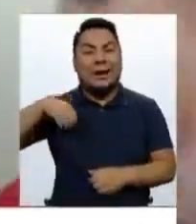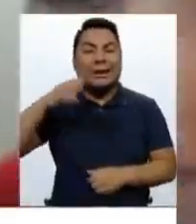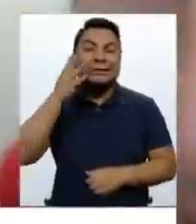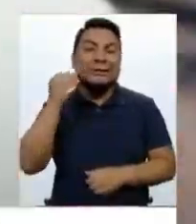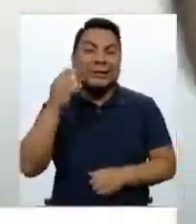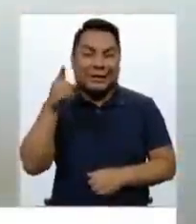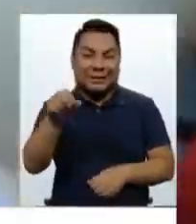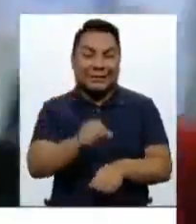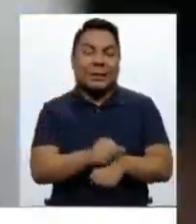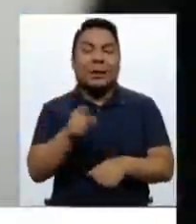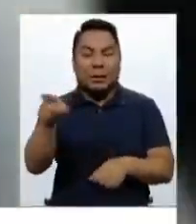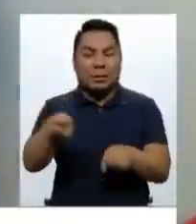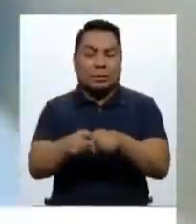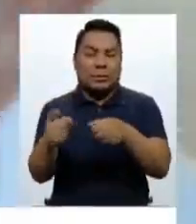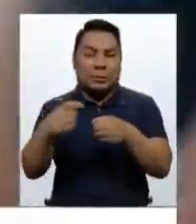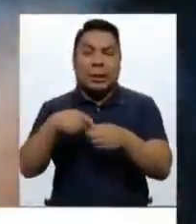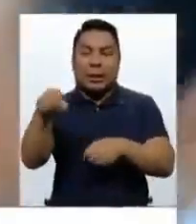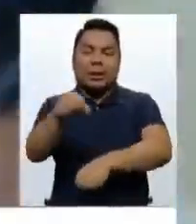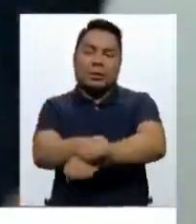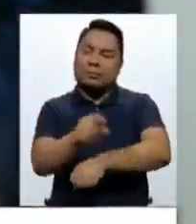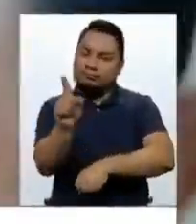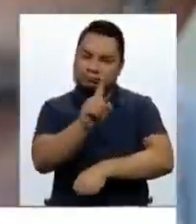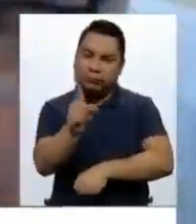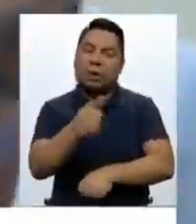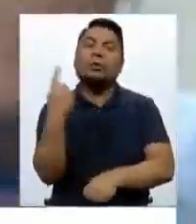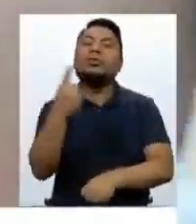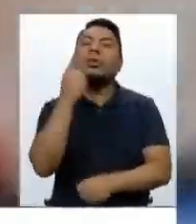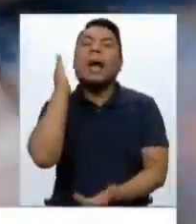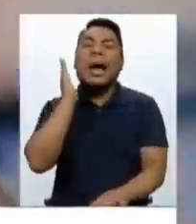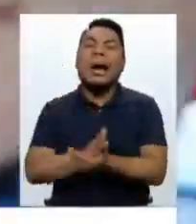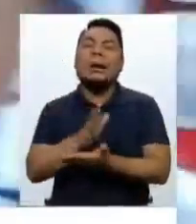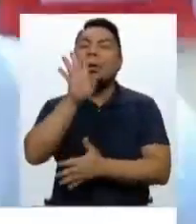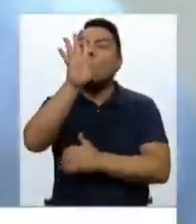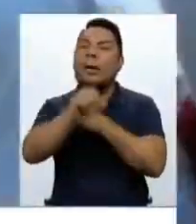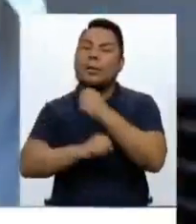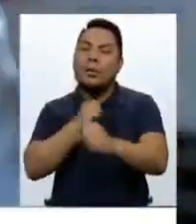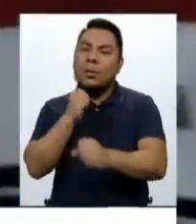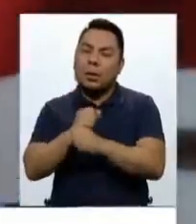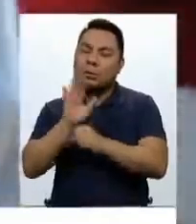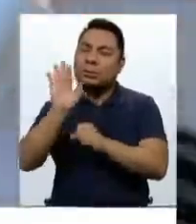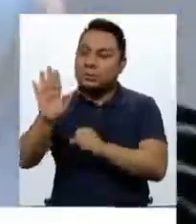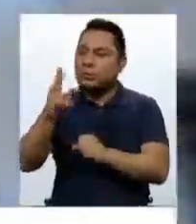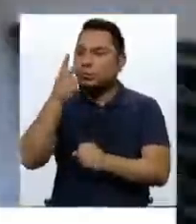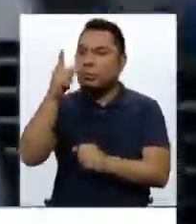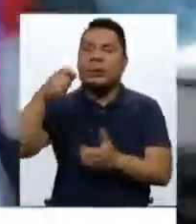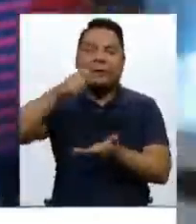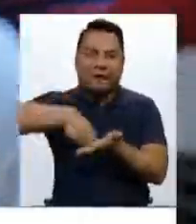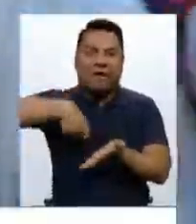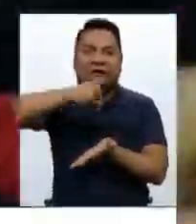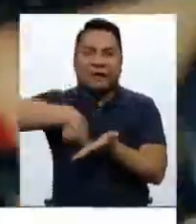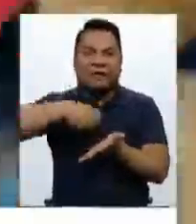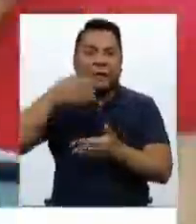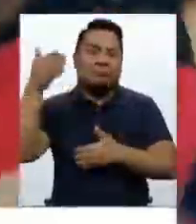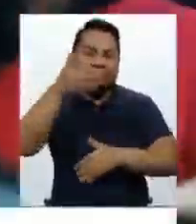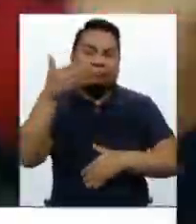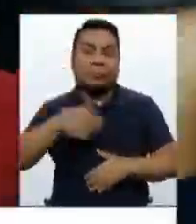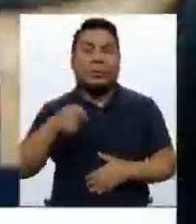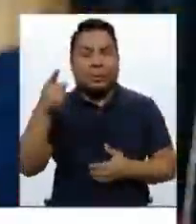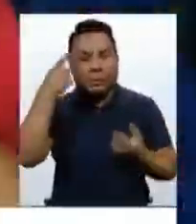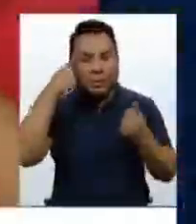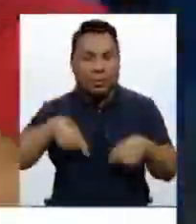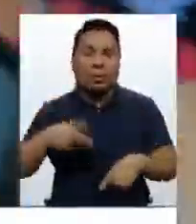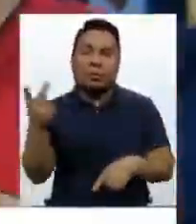Chinguer. Así es, sin embargo, no irá a prisión tras acogerse a la figura de terminación anticipada que le permitió reducir la pena luego de un acuerdo con la